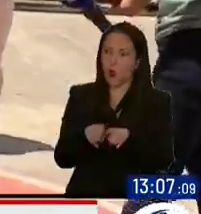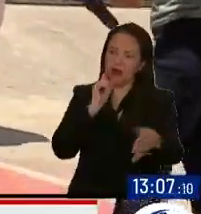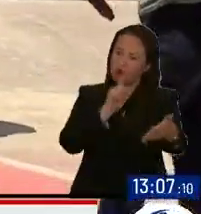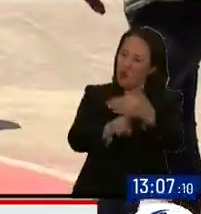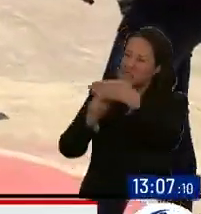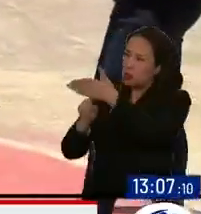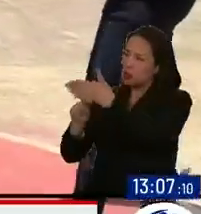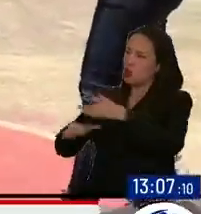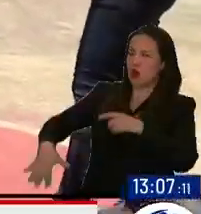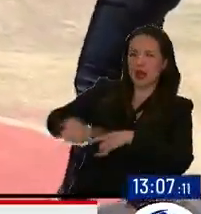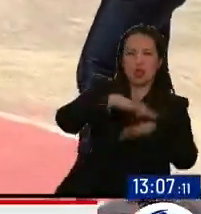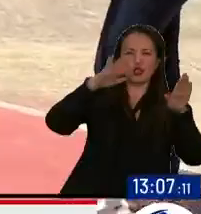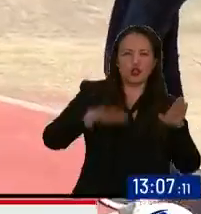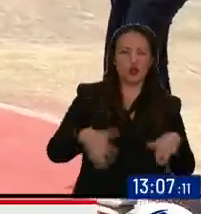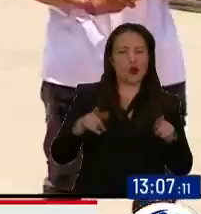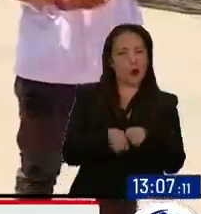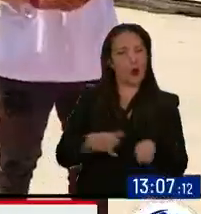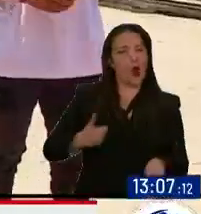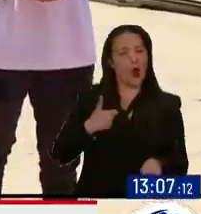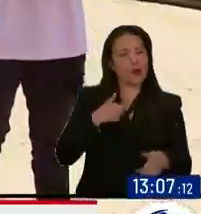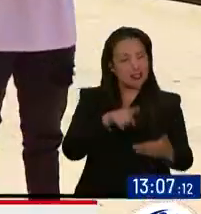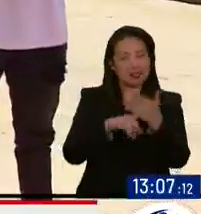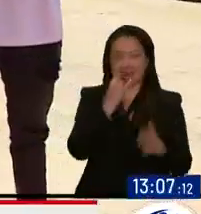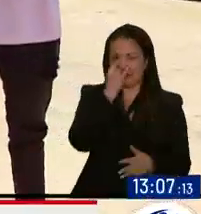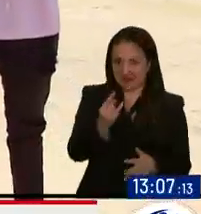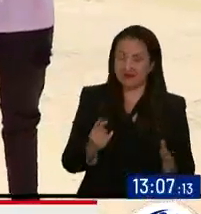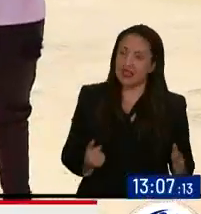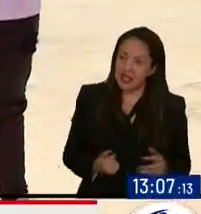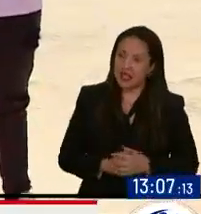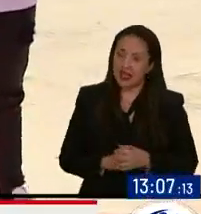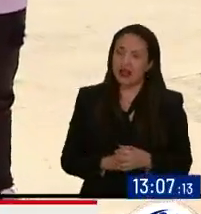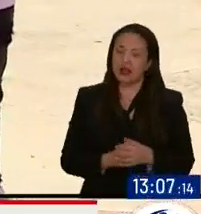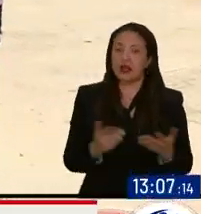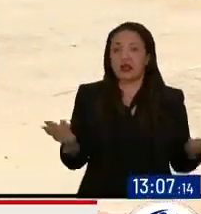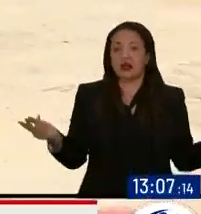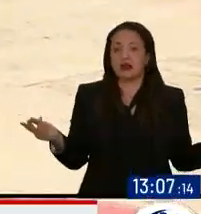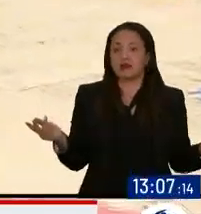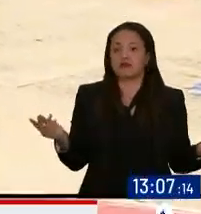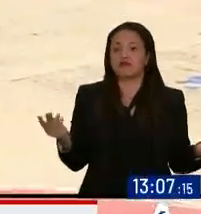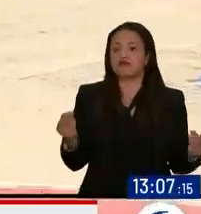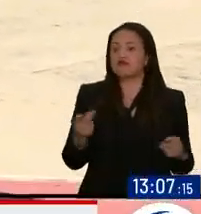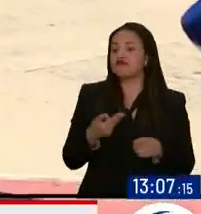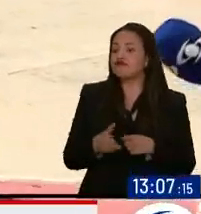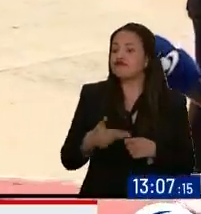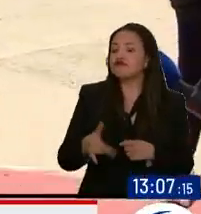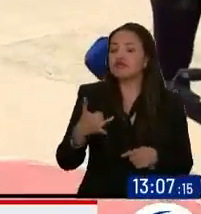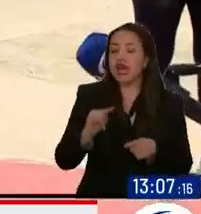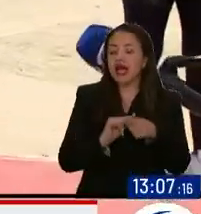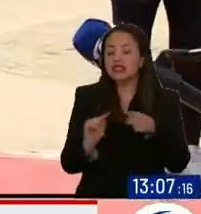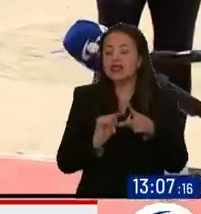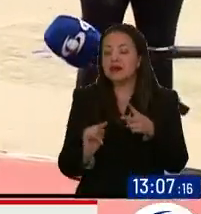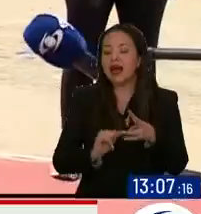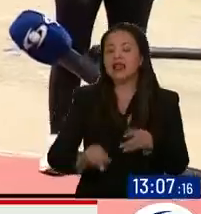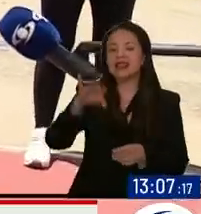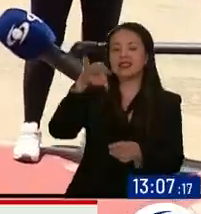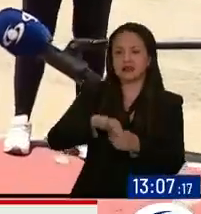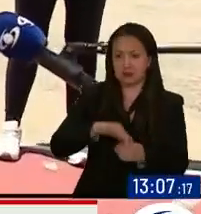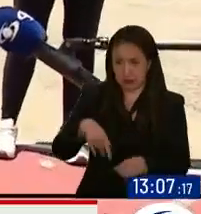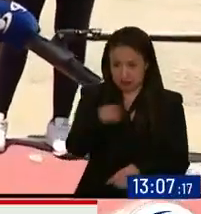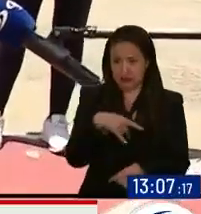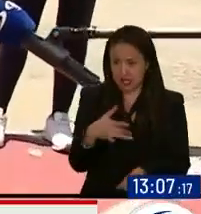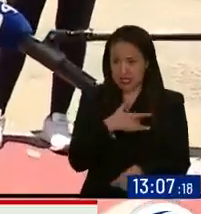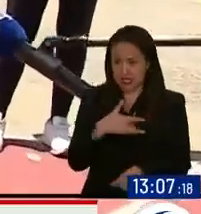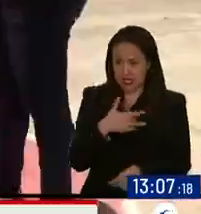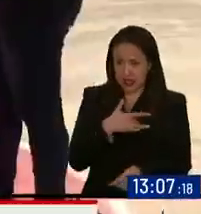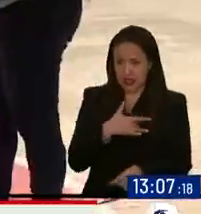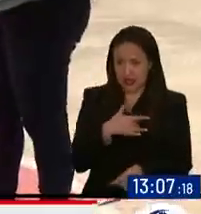ciudad desde los jóvenes, muy interesante, y a unos cuantos días, unas cuantas semanas de las elecciones, ¿ustedes sienten que está